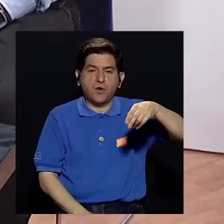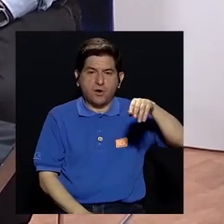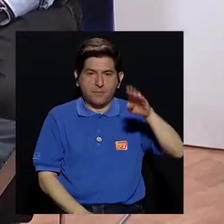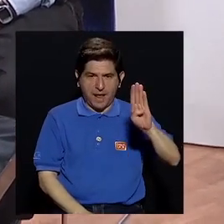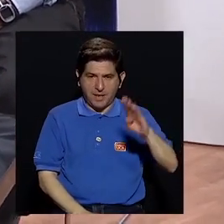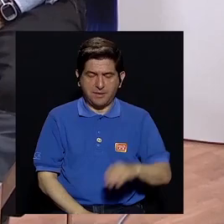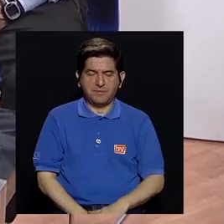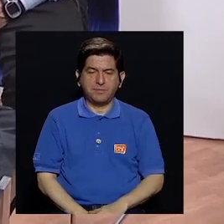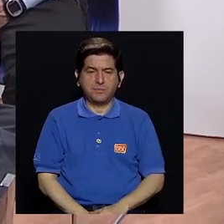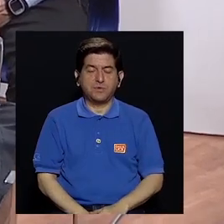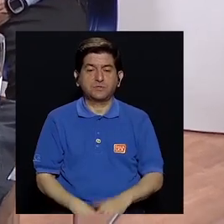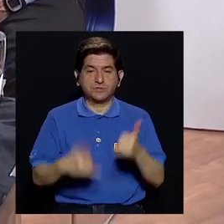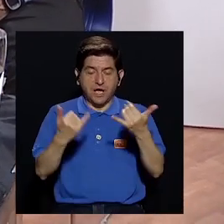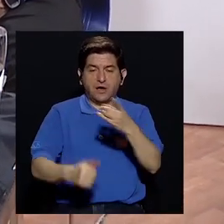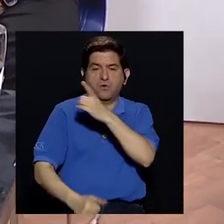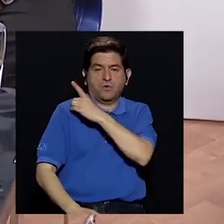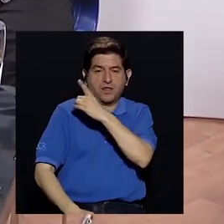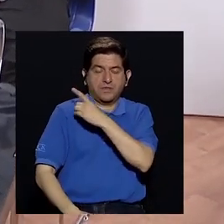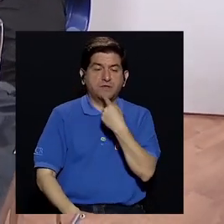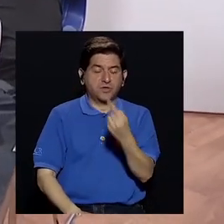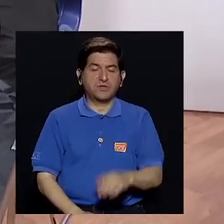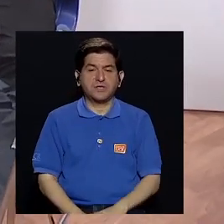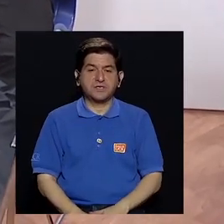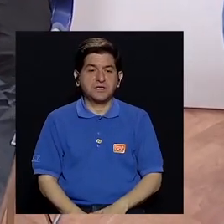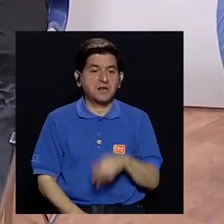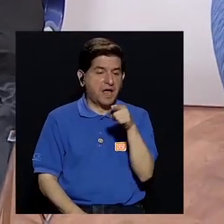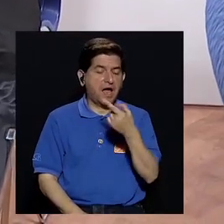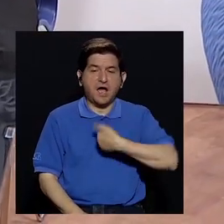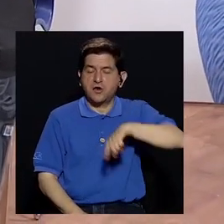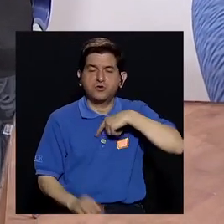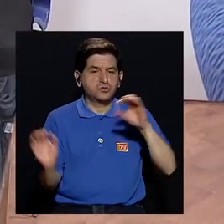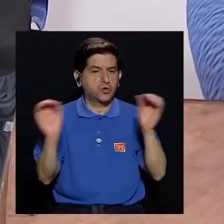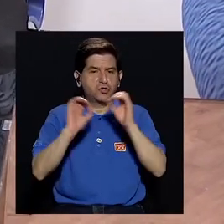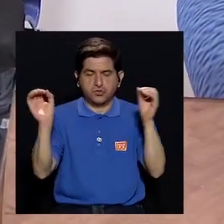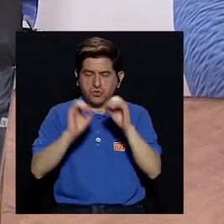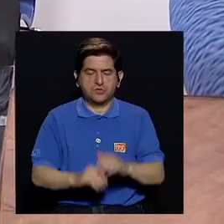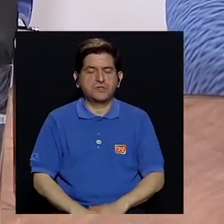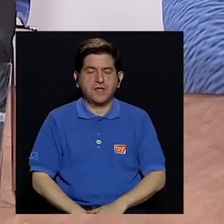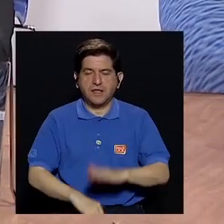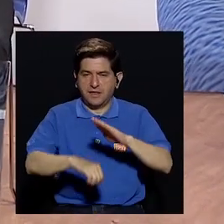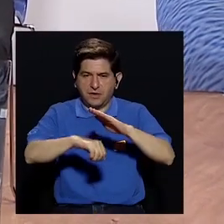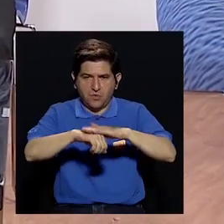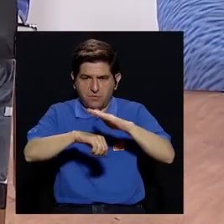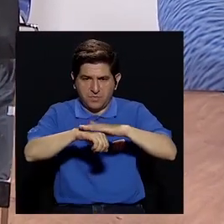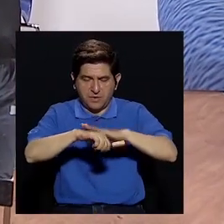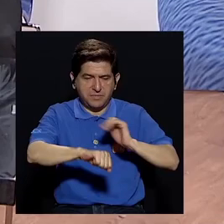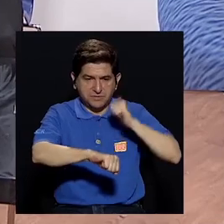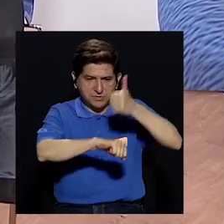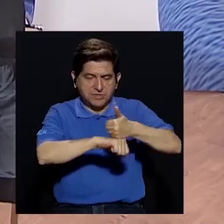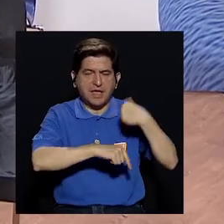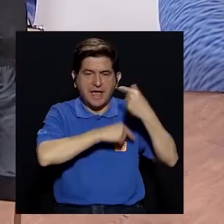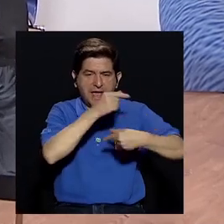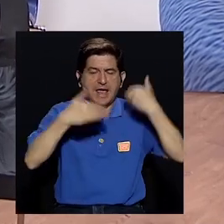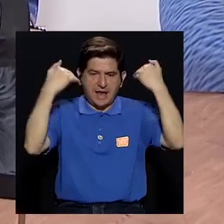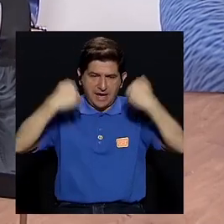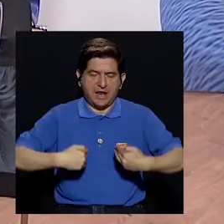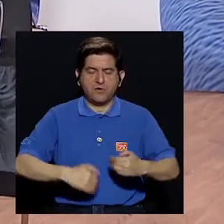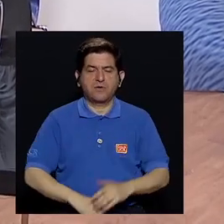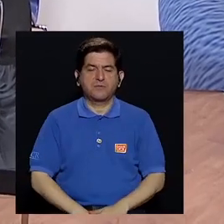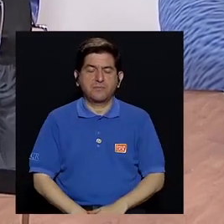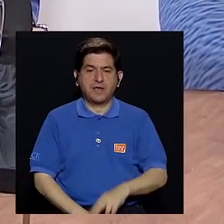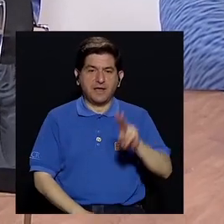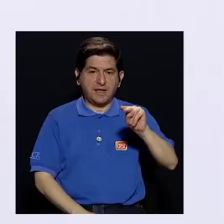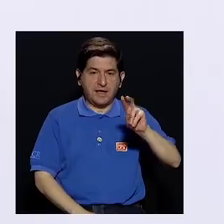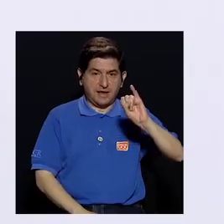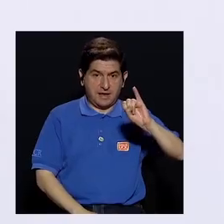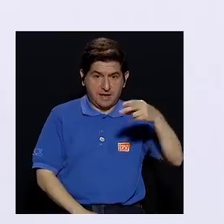y se nombró al doctor harold varmus premio nobel a director del nh dijo elena y eso no tiene nada que ver con el patentamiento skin